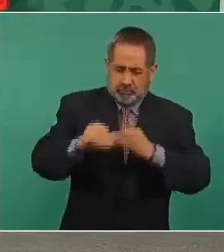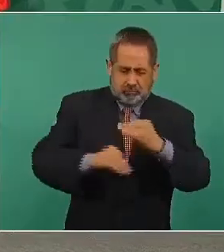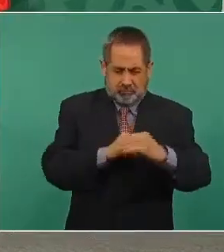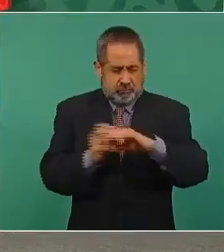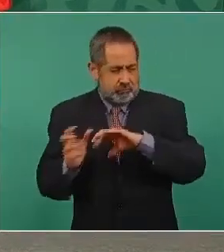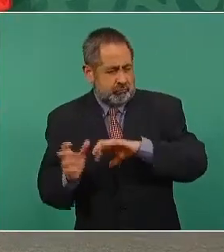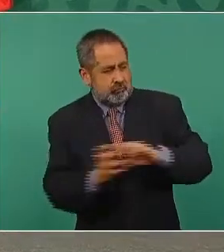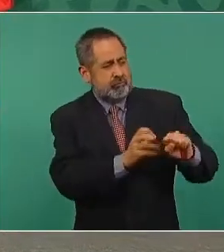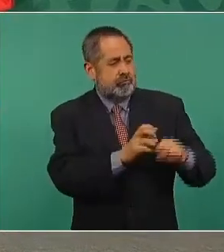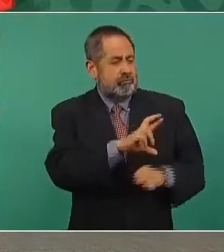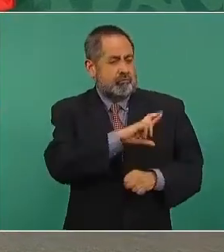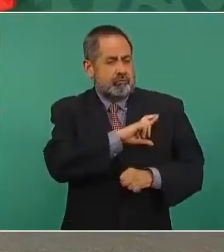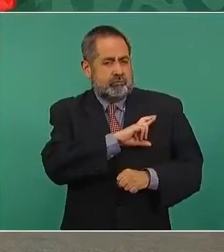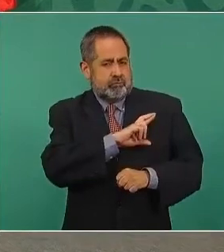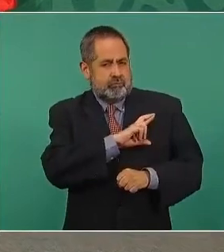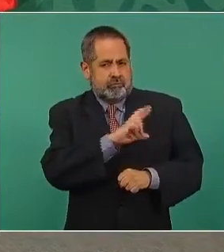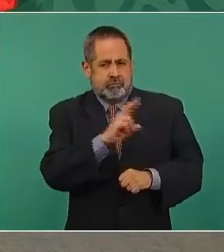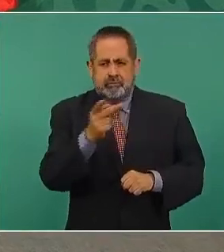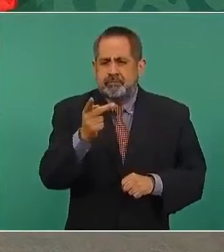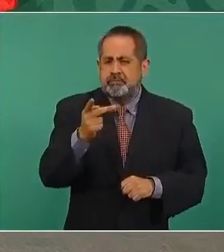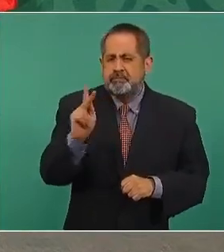Pero